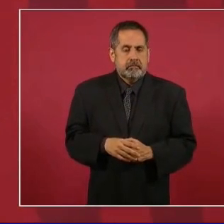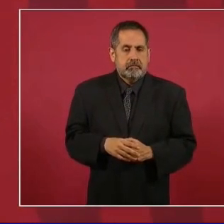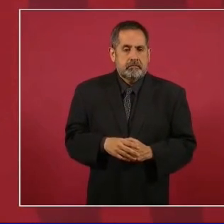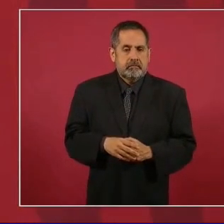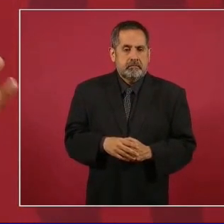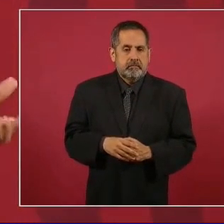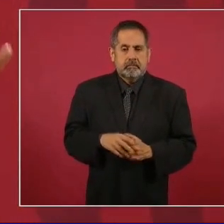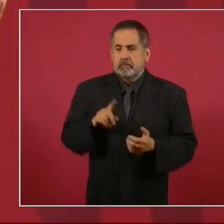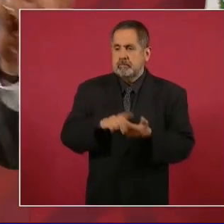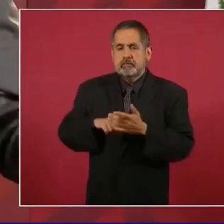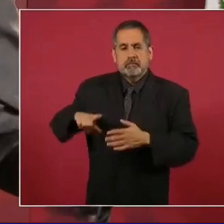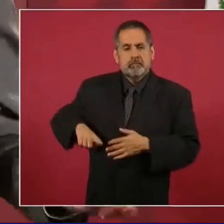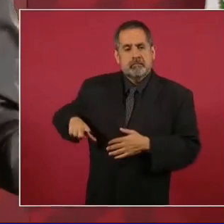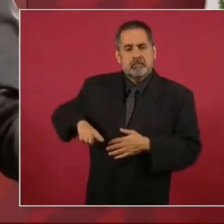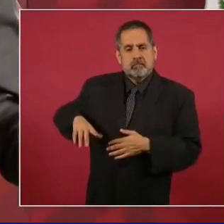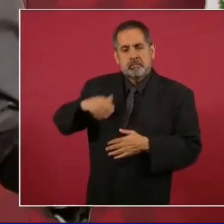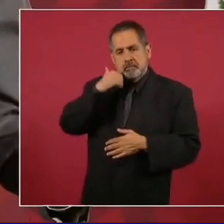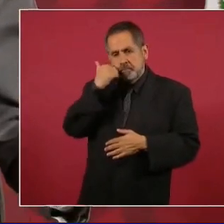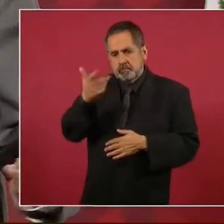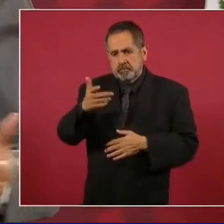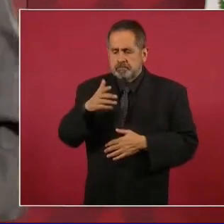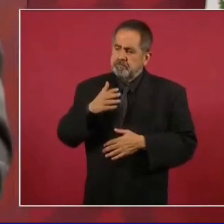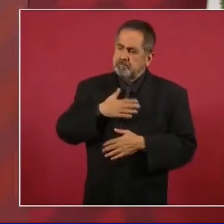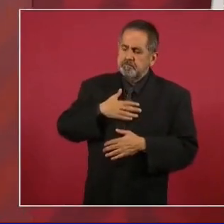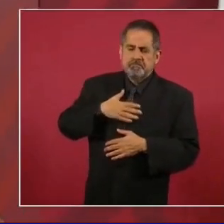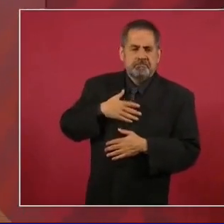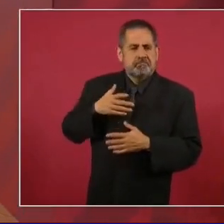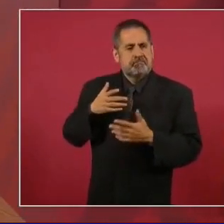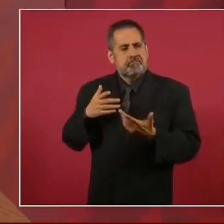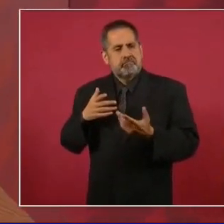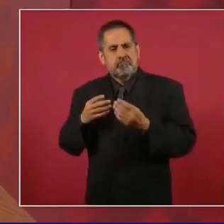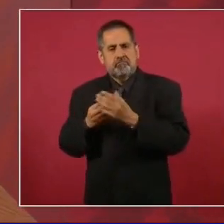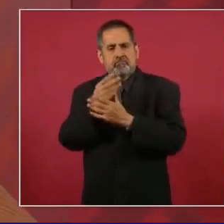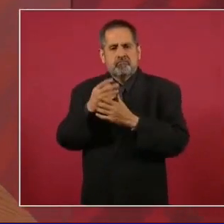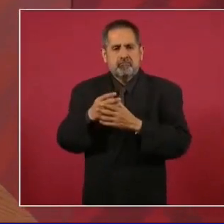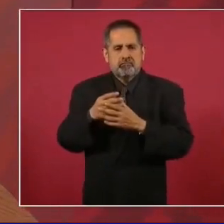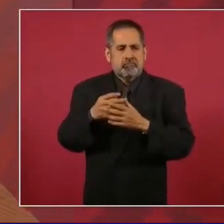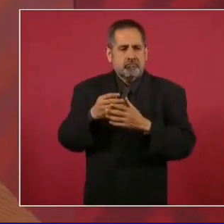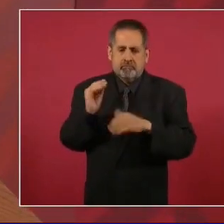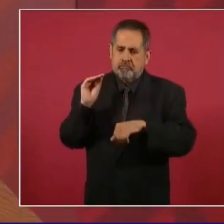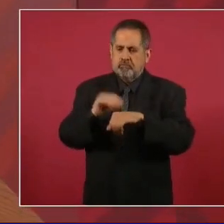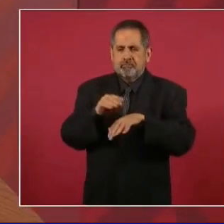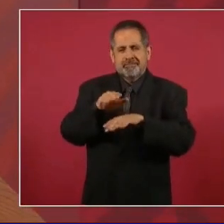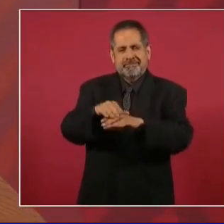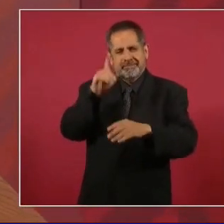el gobierno quiere tener su sistema de telefonía